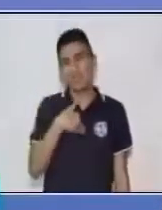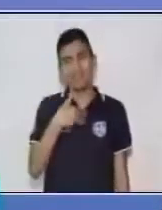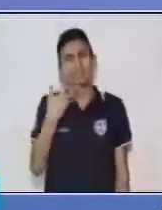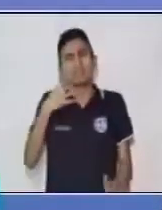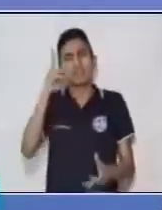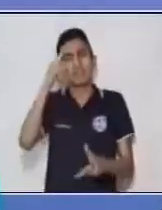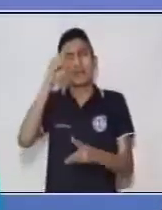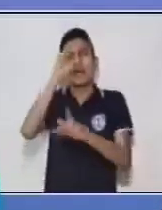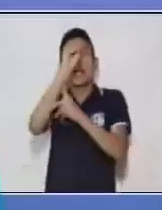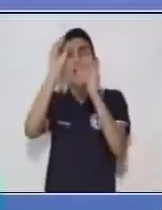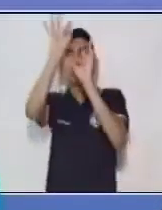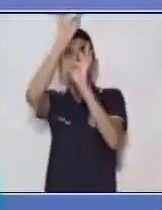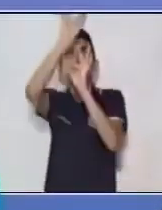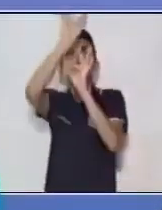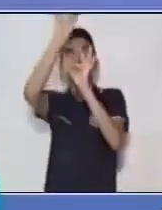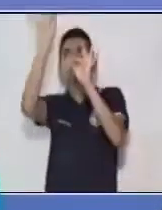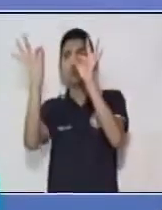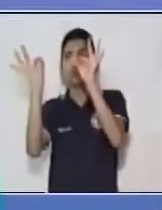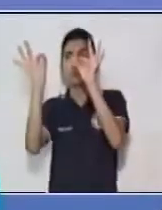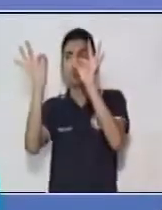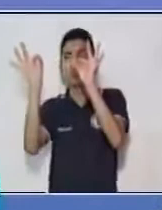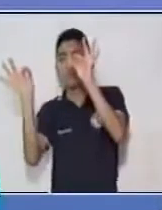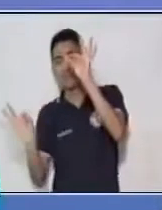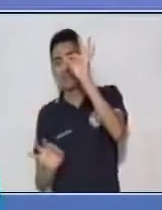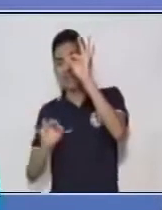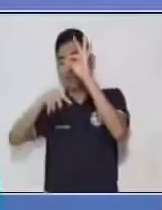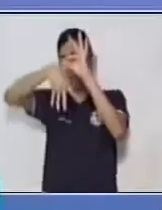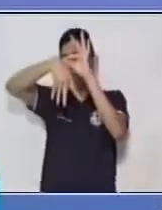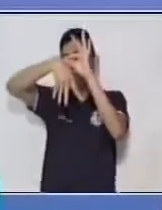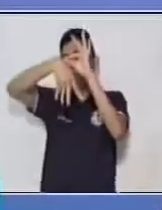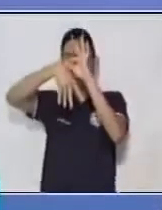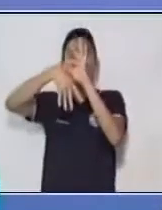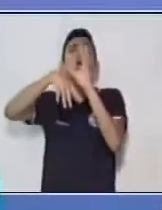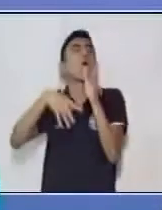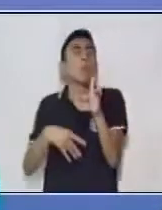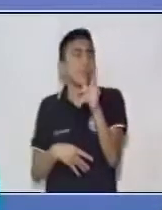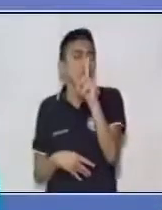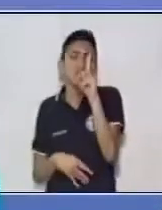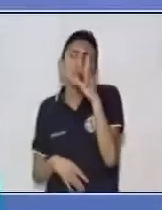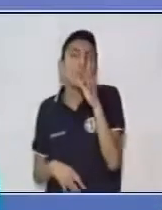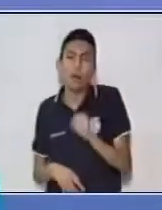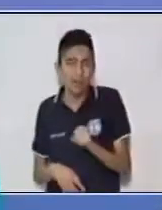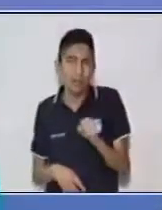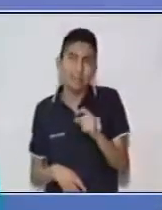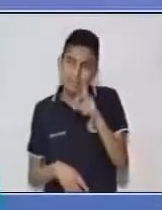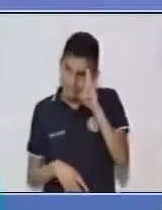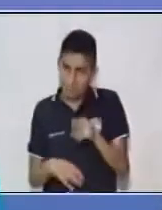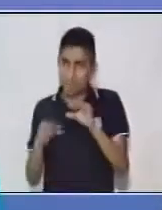axial. Lo mismo debes de hacer con esta figura,